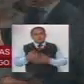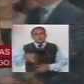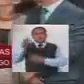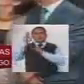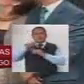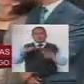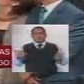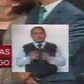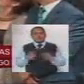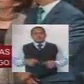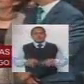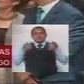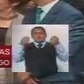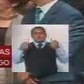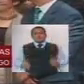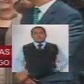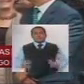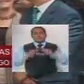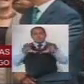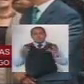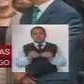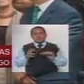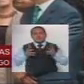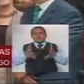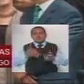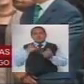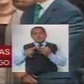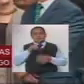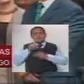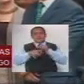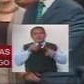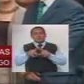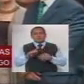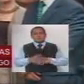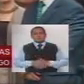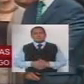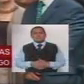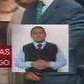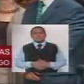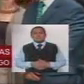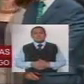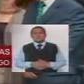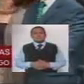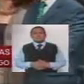discurso develó la placa y fue dejando varias preguntas en el